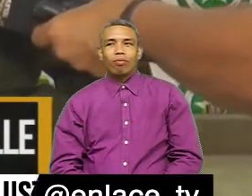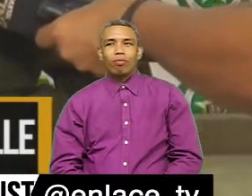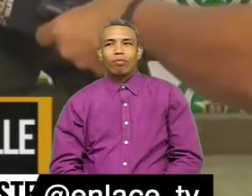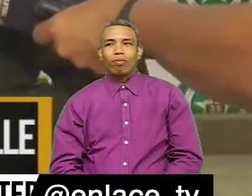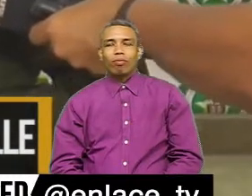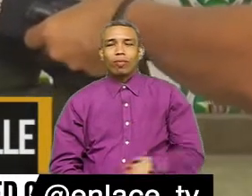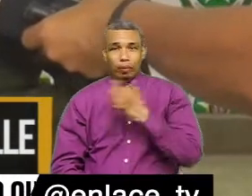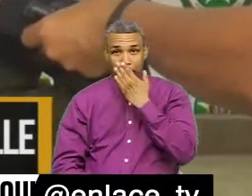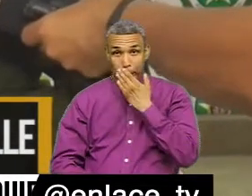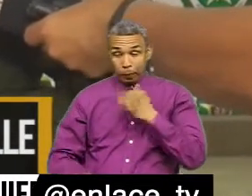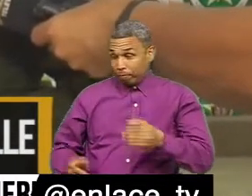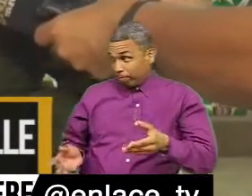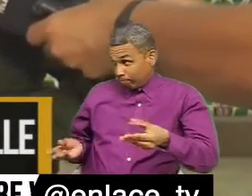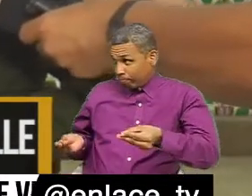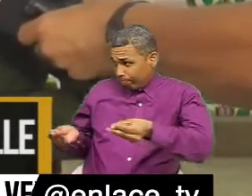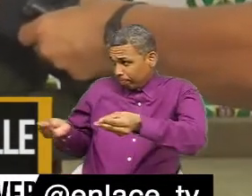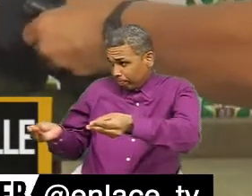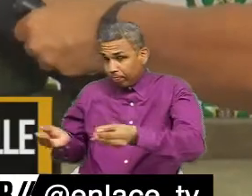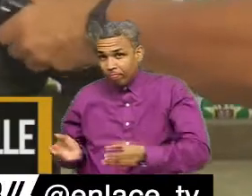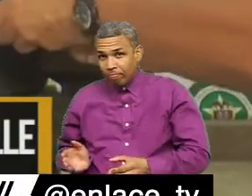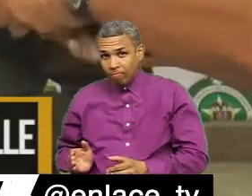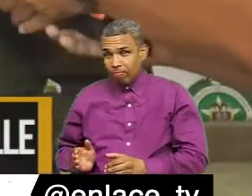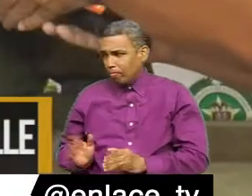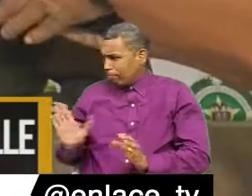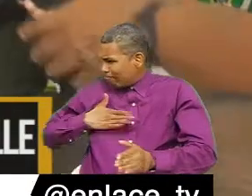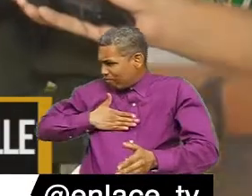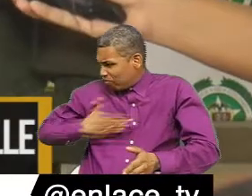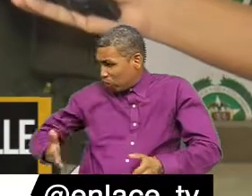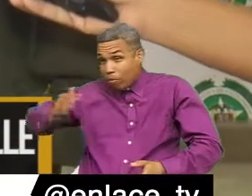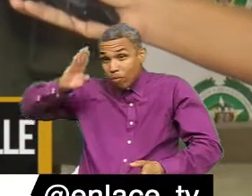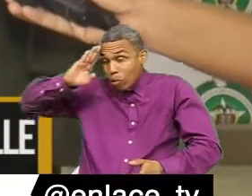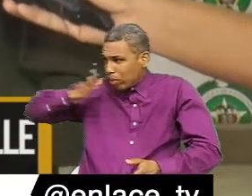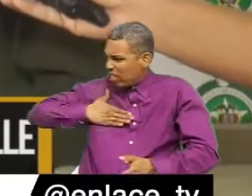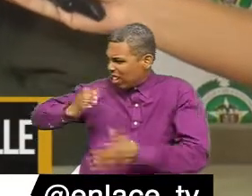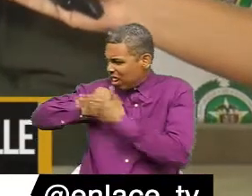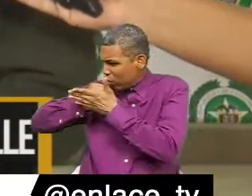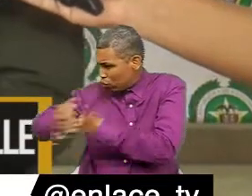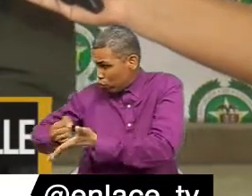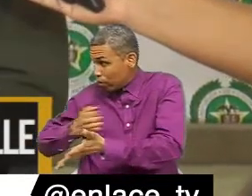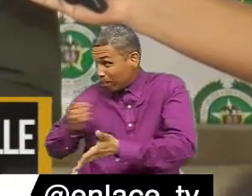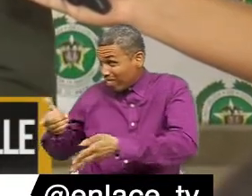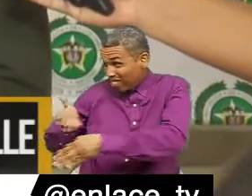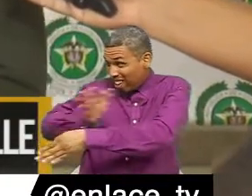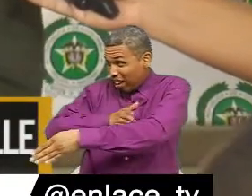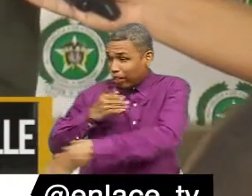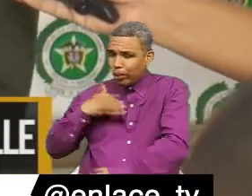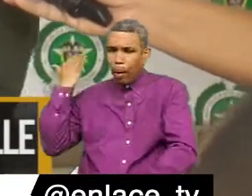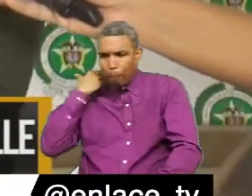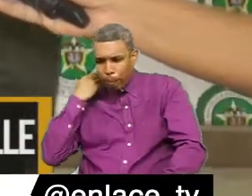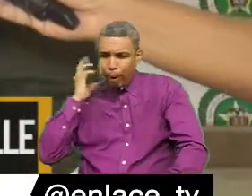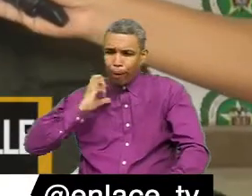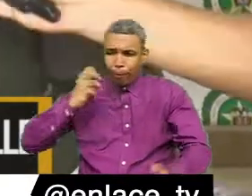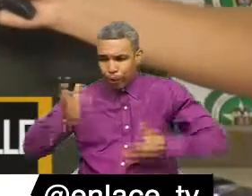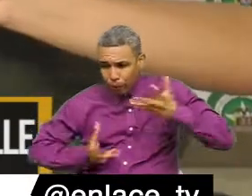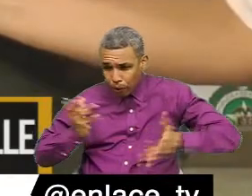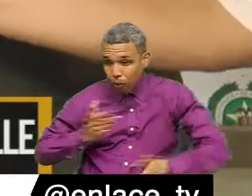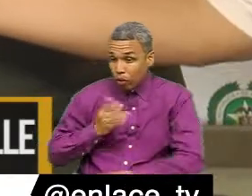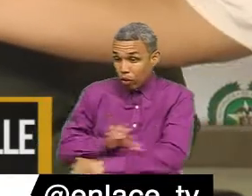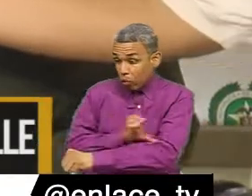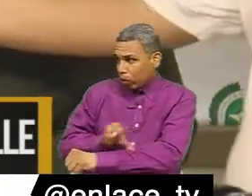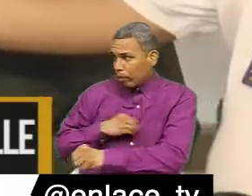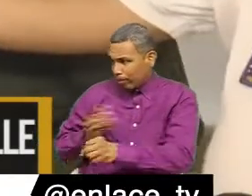que cualquier cosa, la Policía Nacional está presta a servirle y pues aquí está su computador recuperado. Gracias. Bien. Agradecemos mucho a